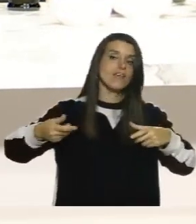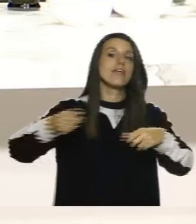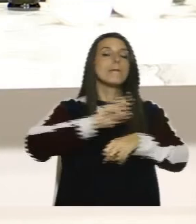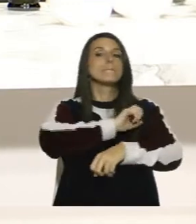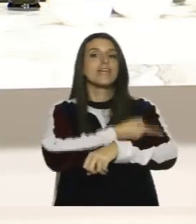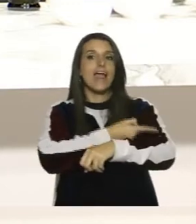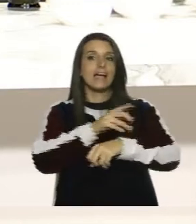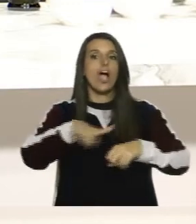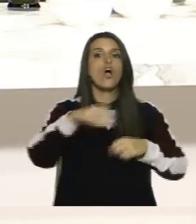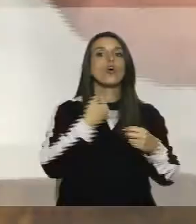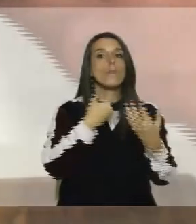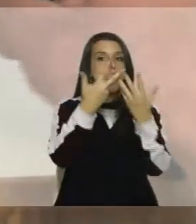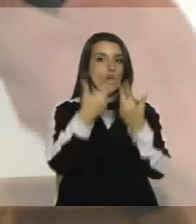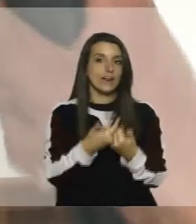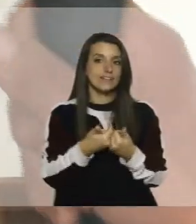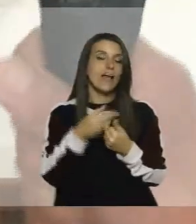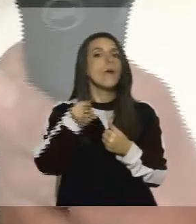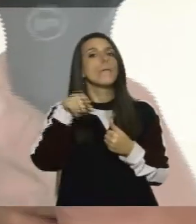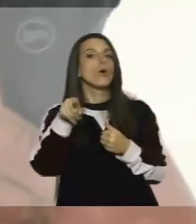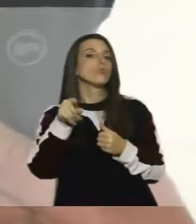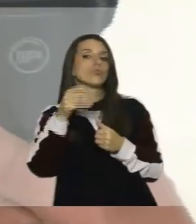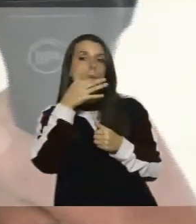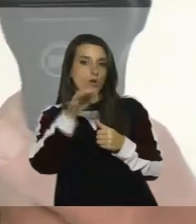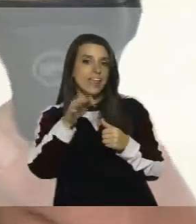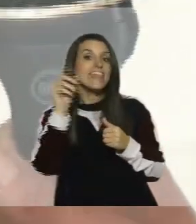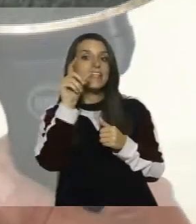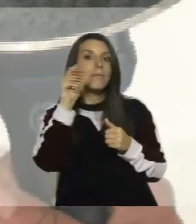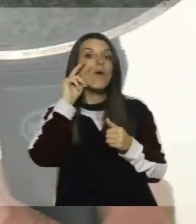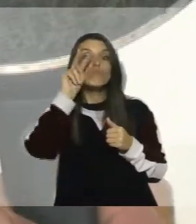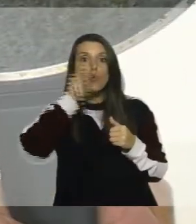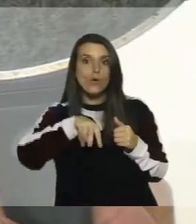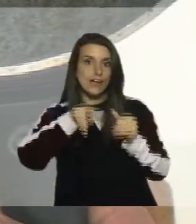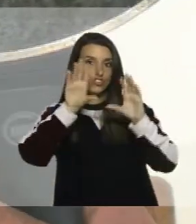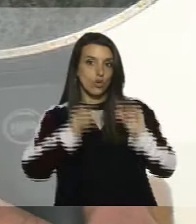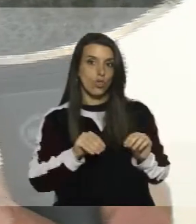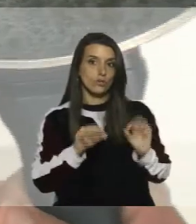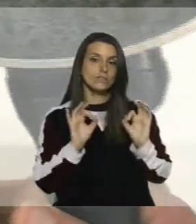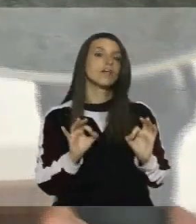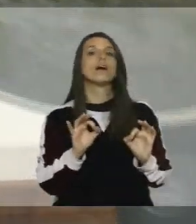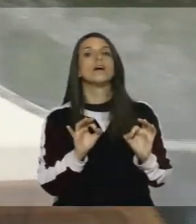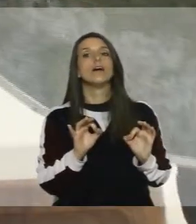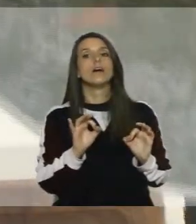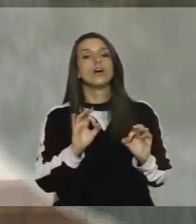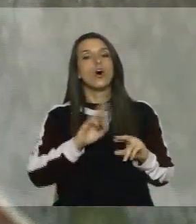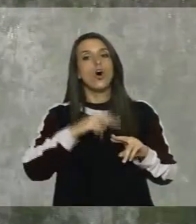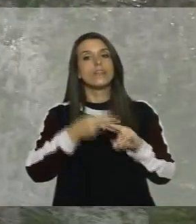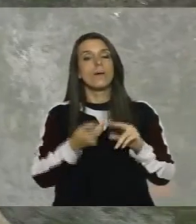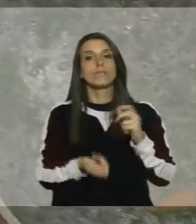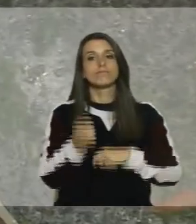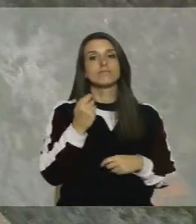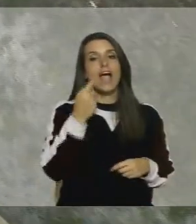vean el armado, ¿está? Bien. Igual la receta entera la encuentran en el Instagram del programa con todo el procedimiento. Clipper haga otra vuelta para el